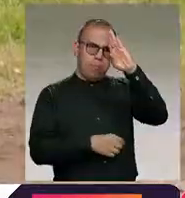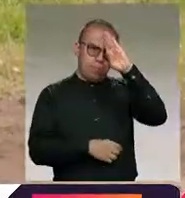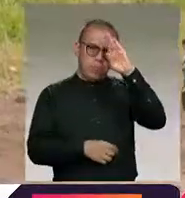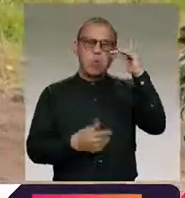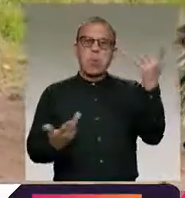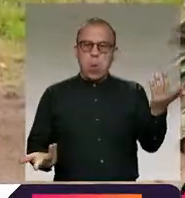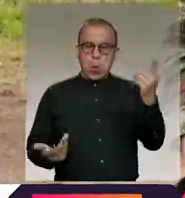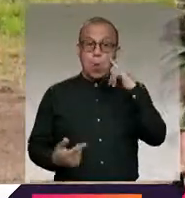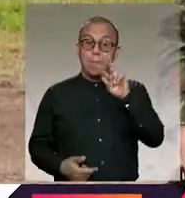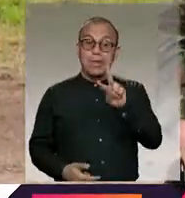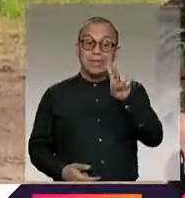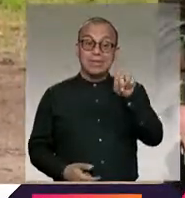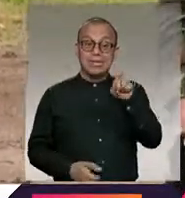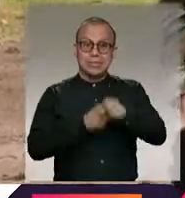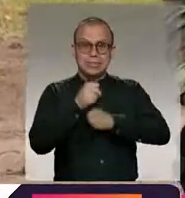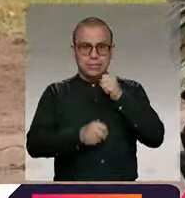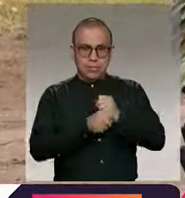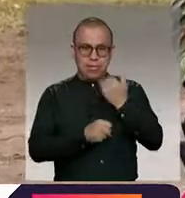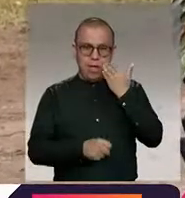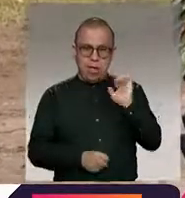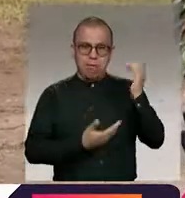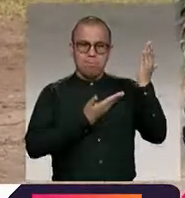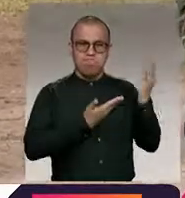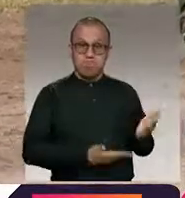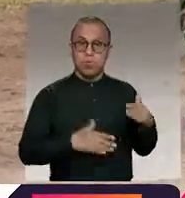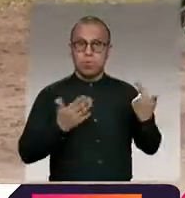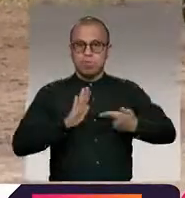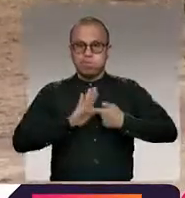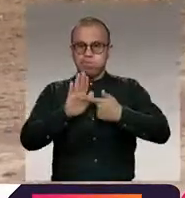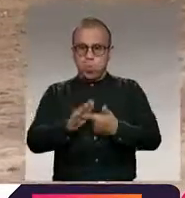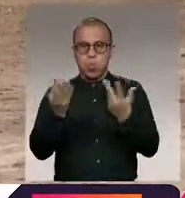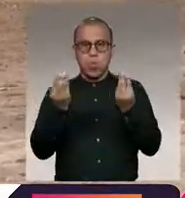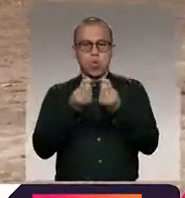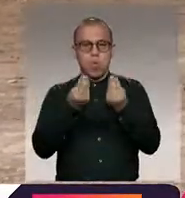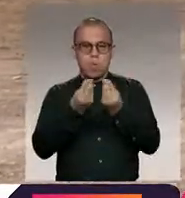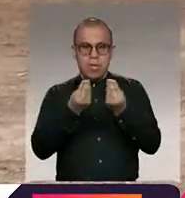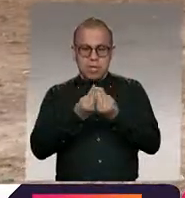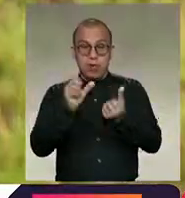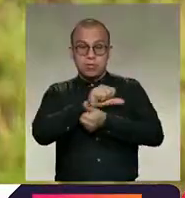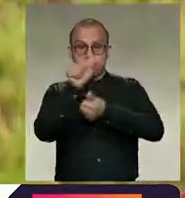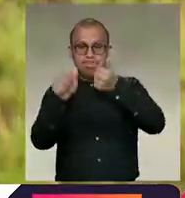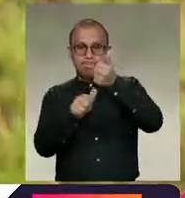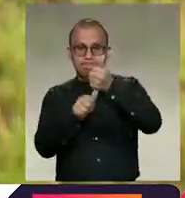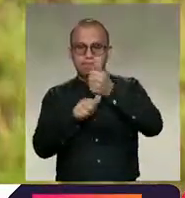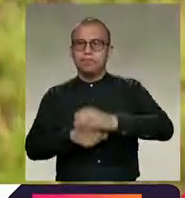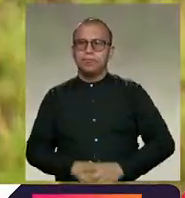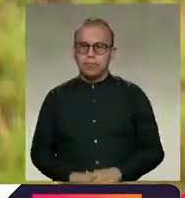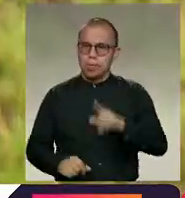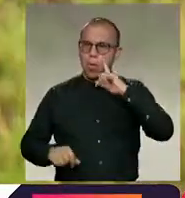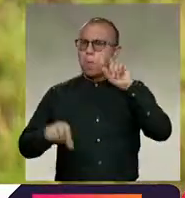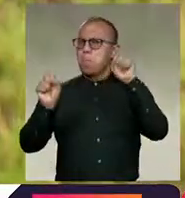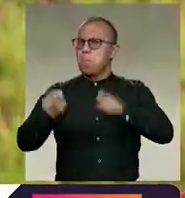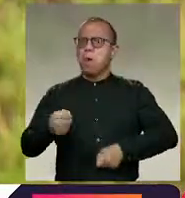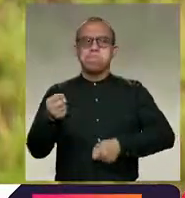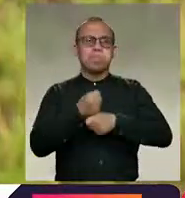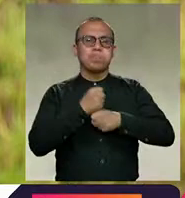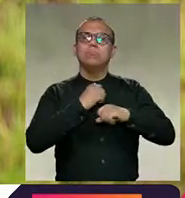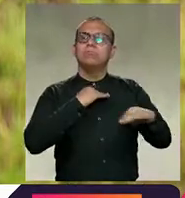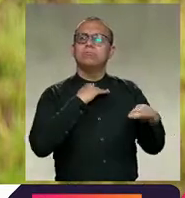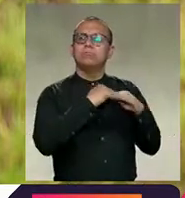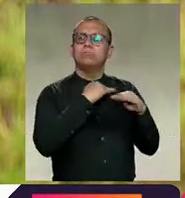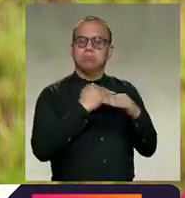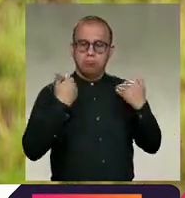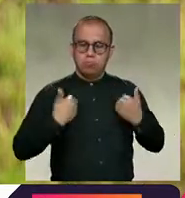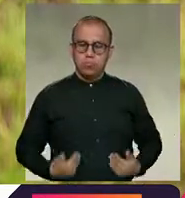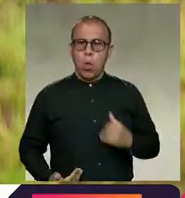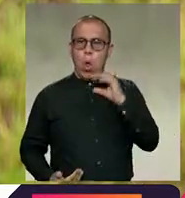26 años, la teniente Mónica Hernández es ejemplo para compañeros y subalternos. Pueden desarrollar este trabajo de la misma forma que puede